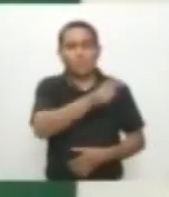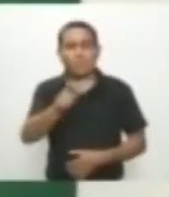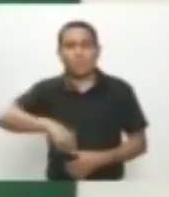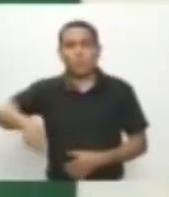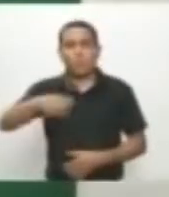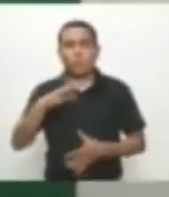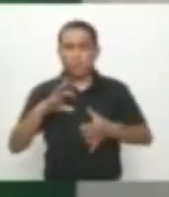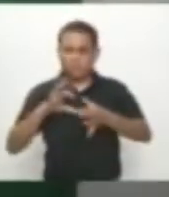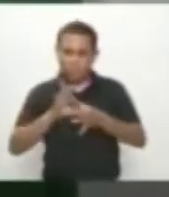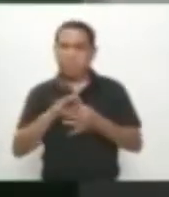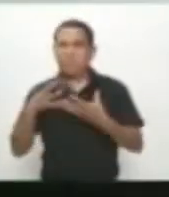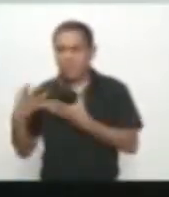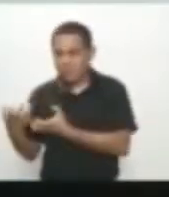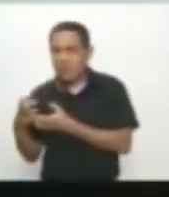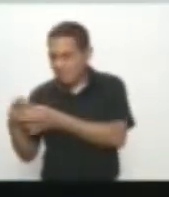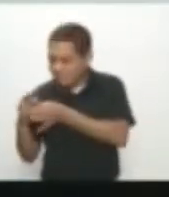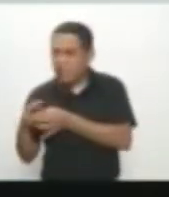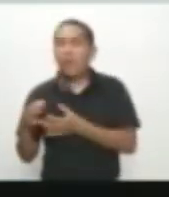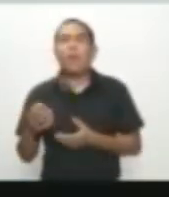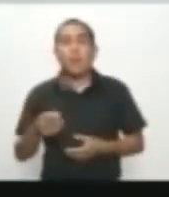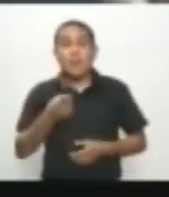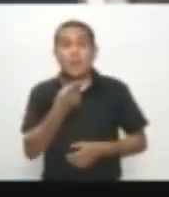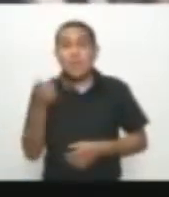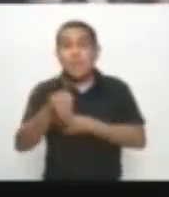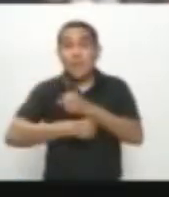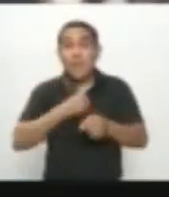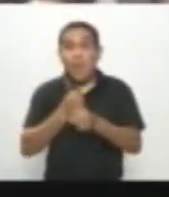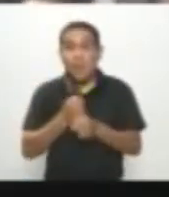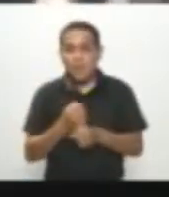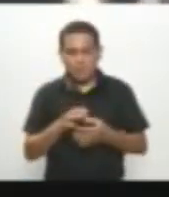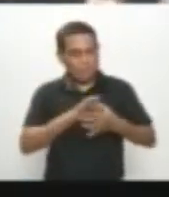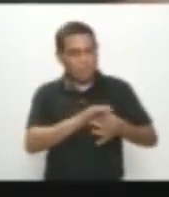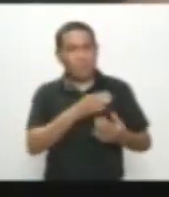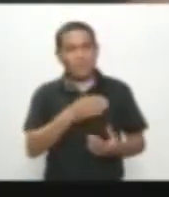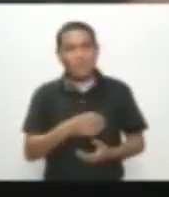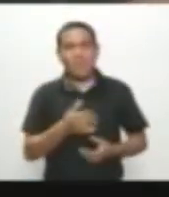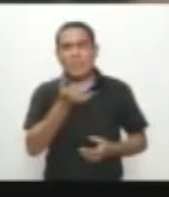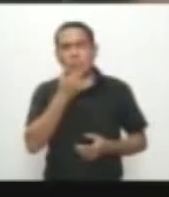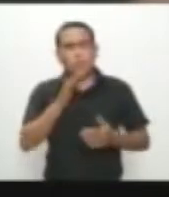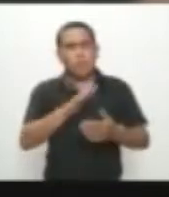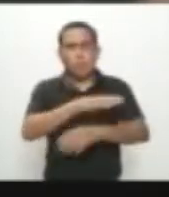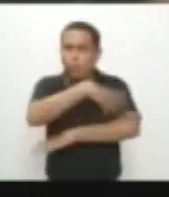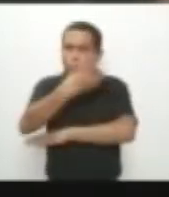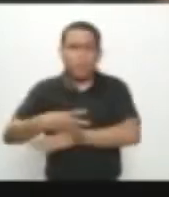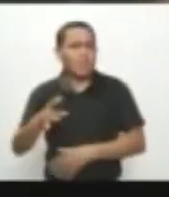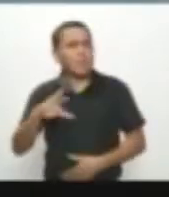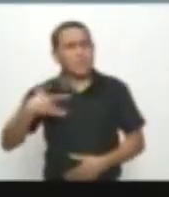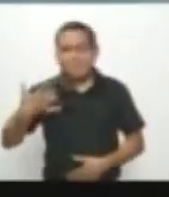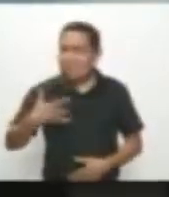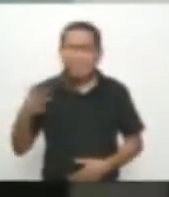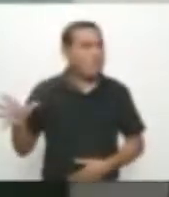esta unión. Y 100 años contigo es una canción romántica donde hay mucha poesía, mucho sentimiento.